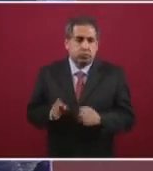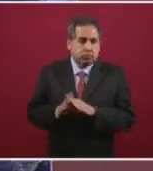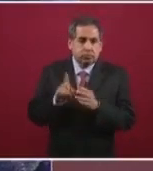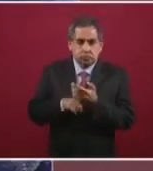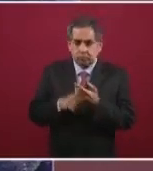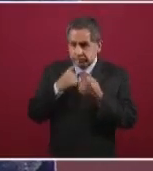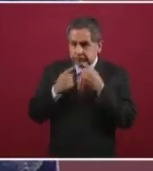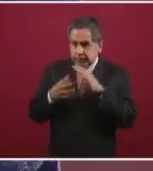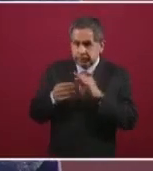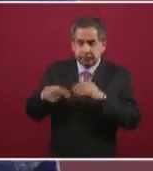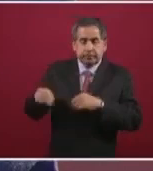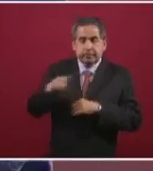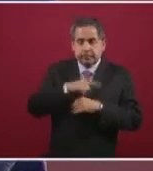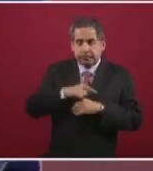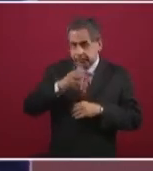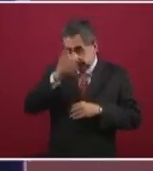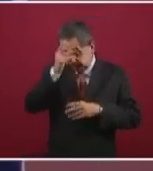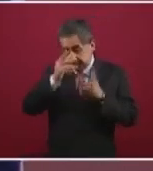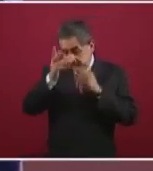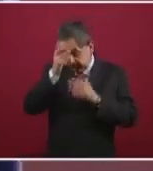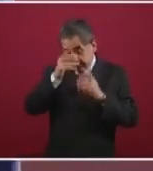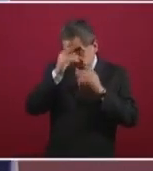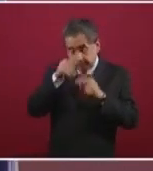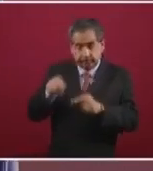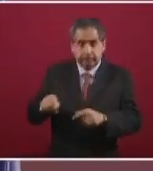mientras se están capacitando